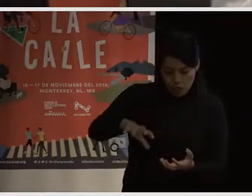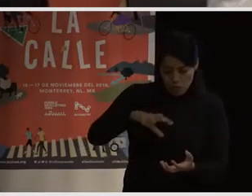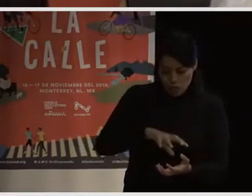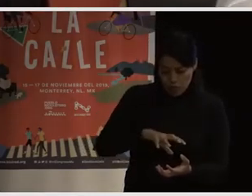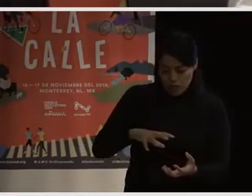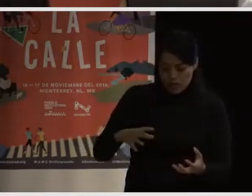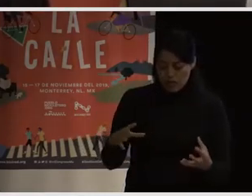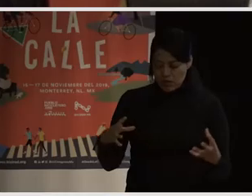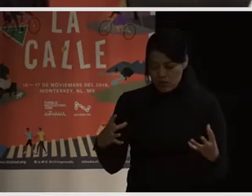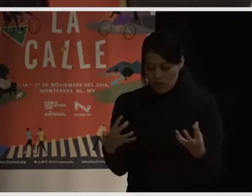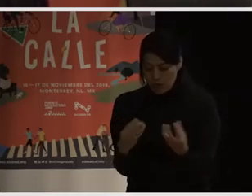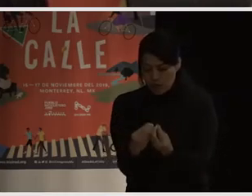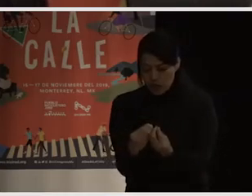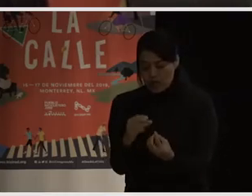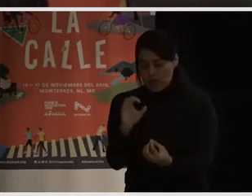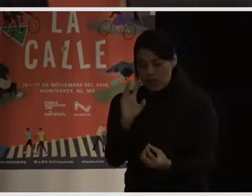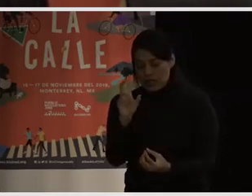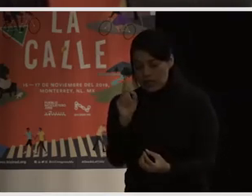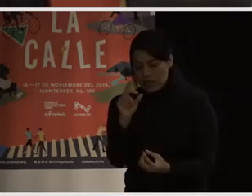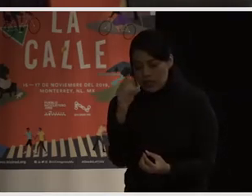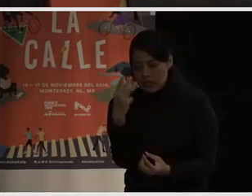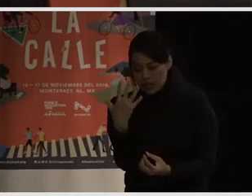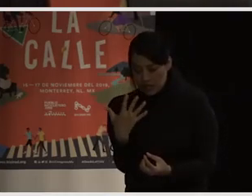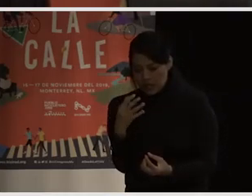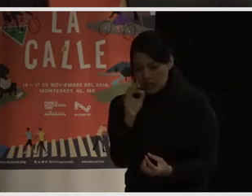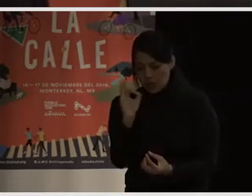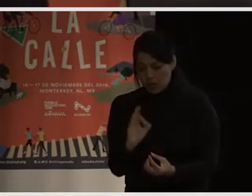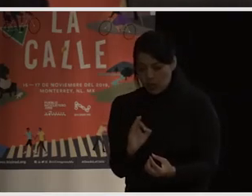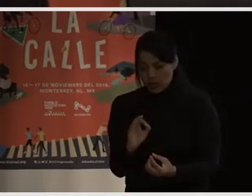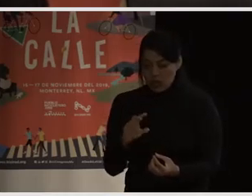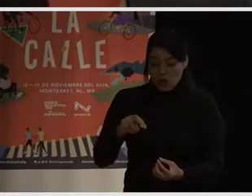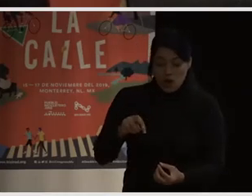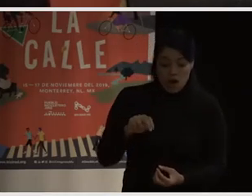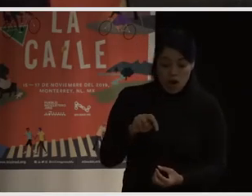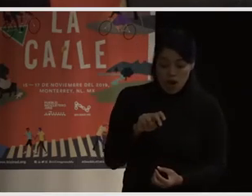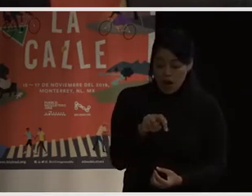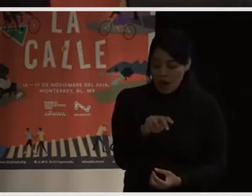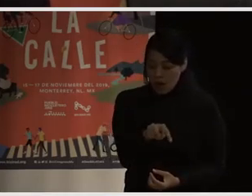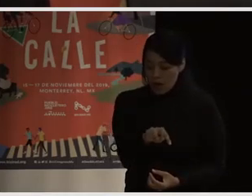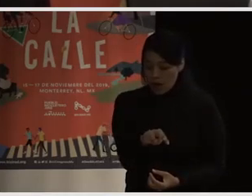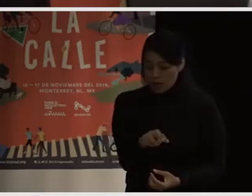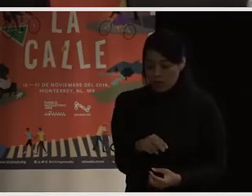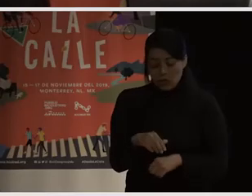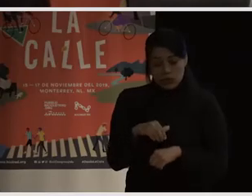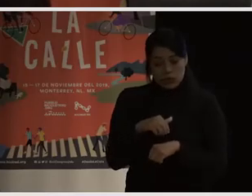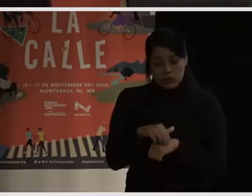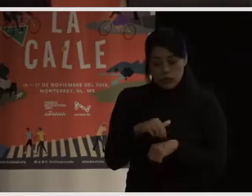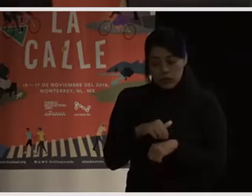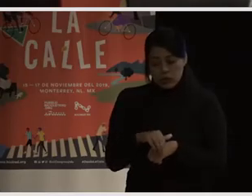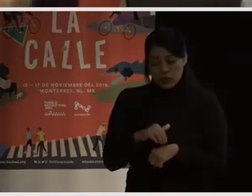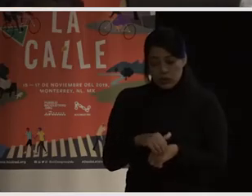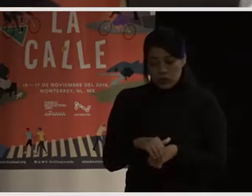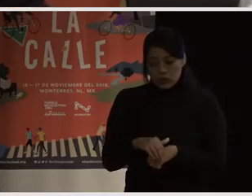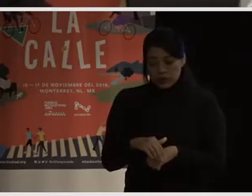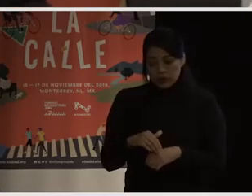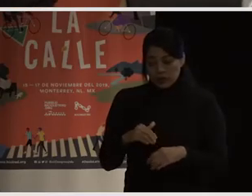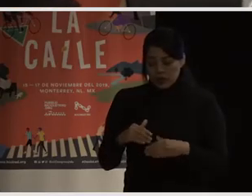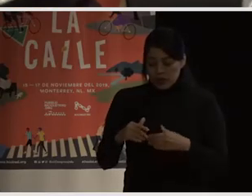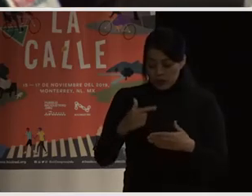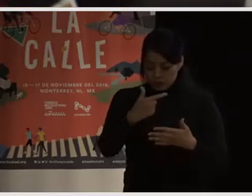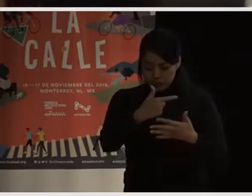estamos por encima del 35% los viajes se hacen totalmente a pie y eso pues son números que realmente desde la